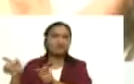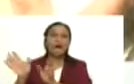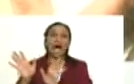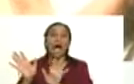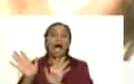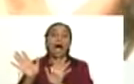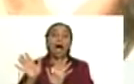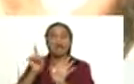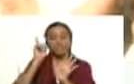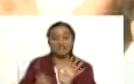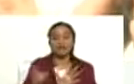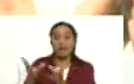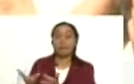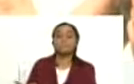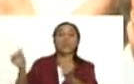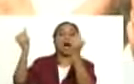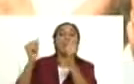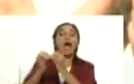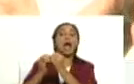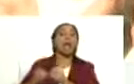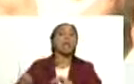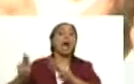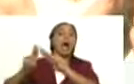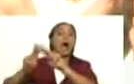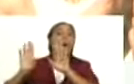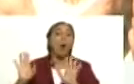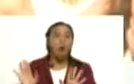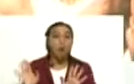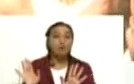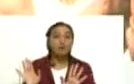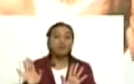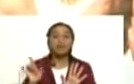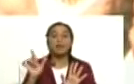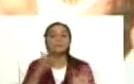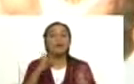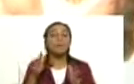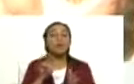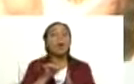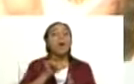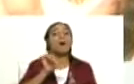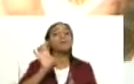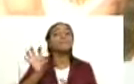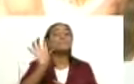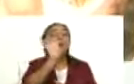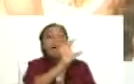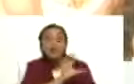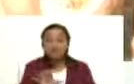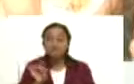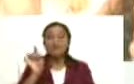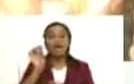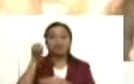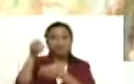ONU, debería desaparecer la ONU, donde convivimos 194 países de distintas